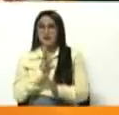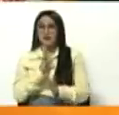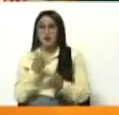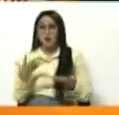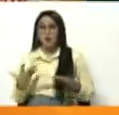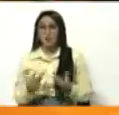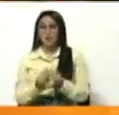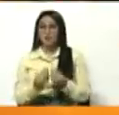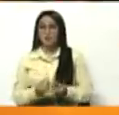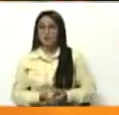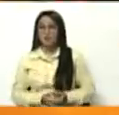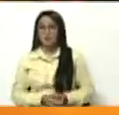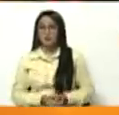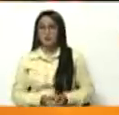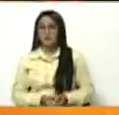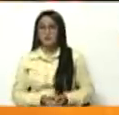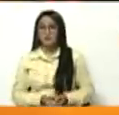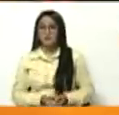nosotros.